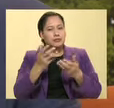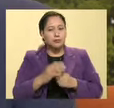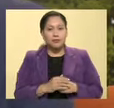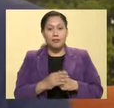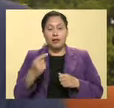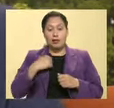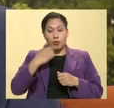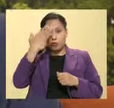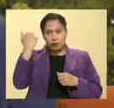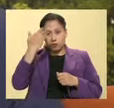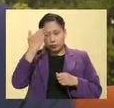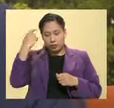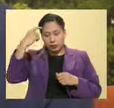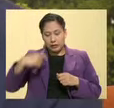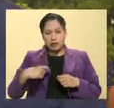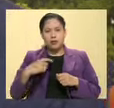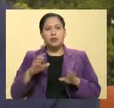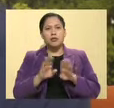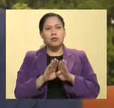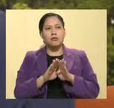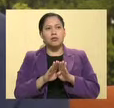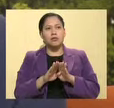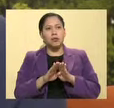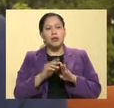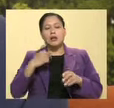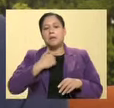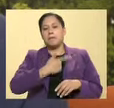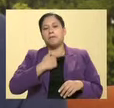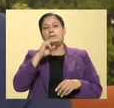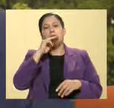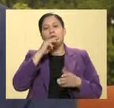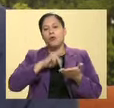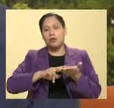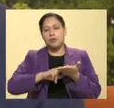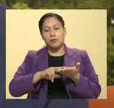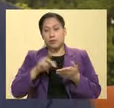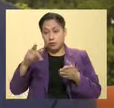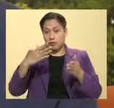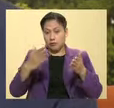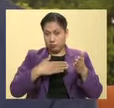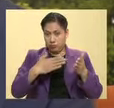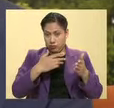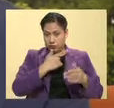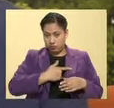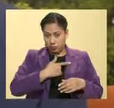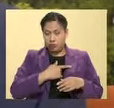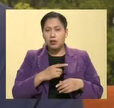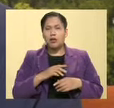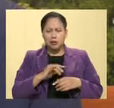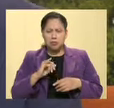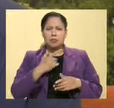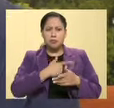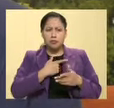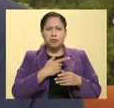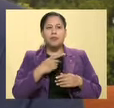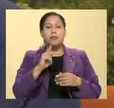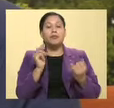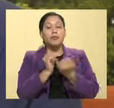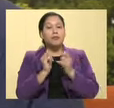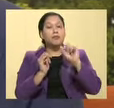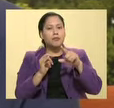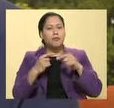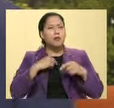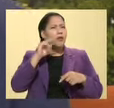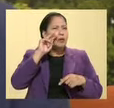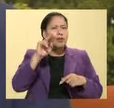de mí que me queda bien el mole verde, Rodrigo. ¿Te sí, gusta la cocina? Me gusta la cocina, pero sobre todo yo